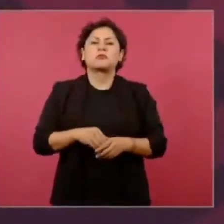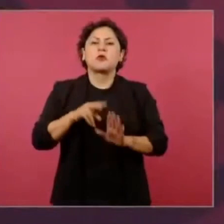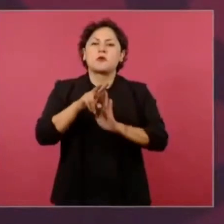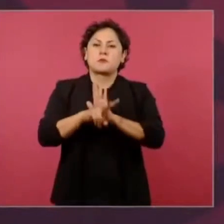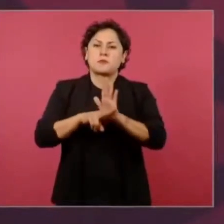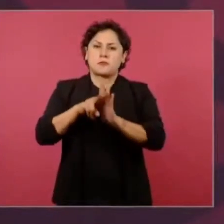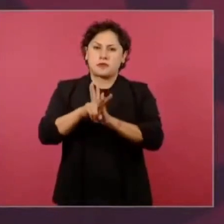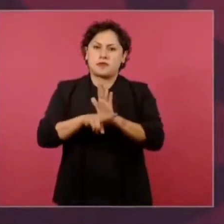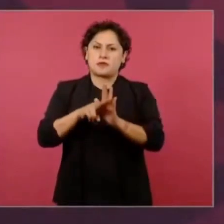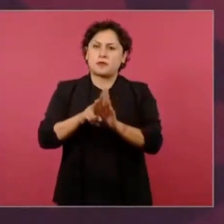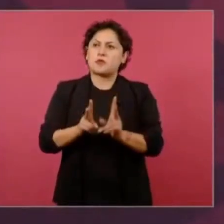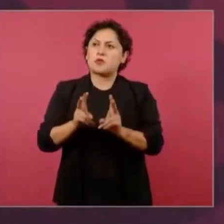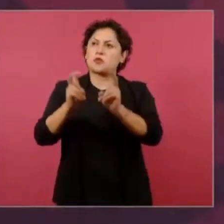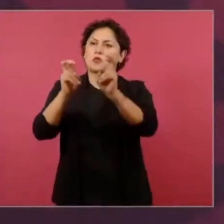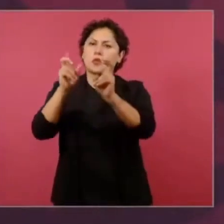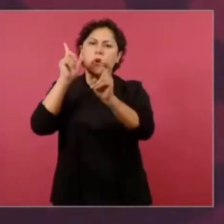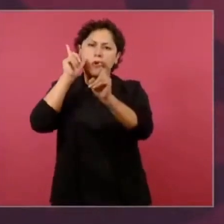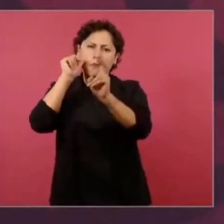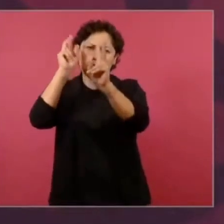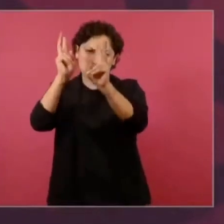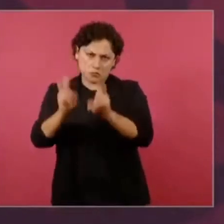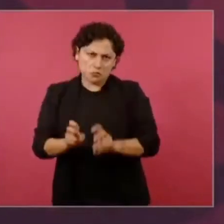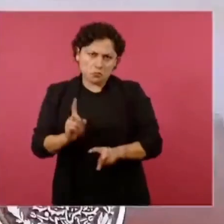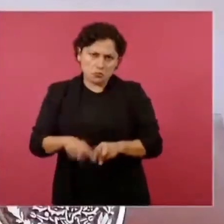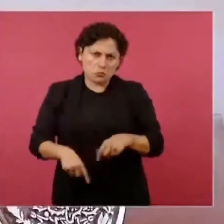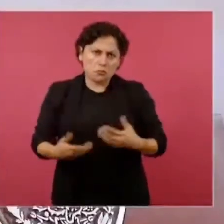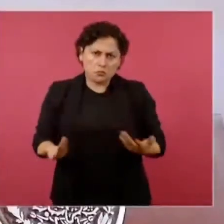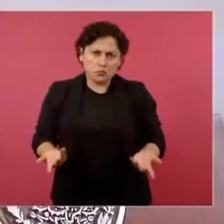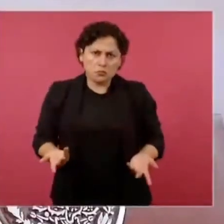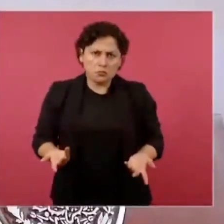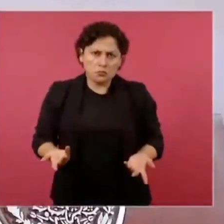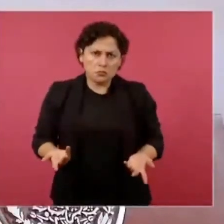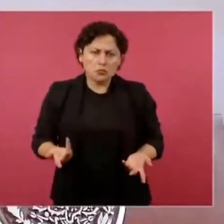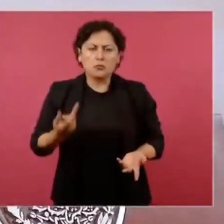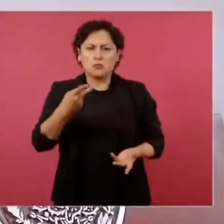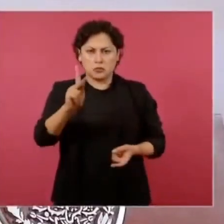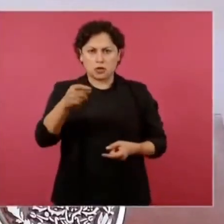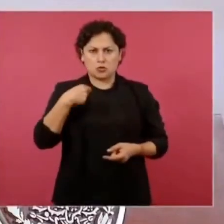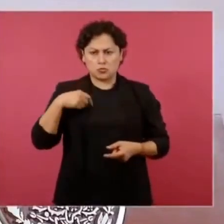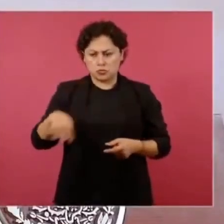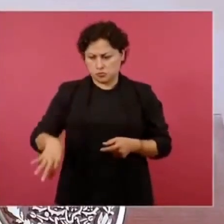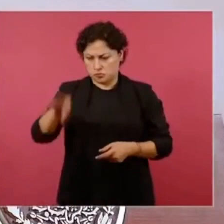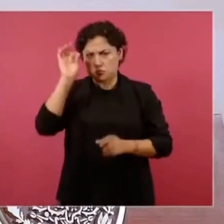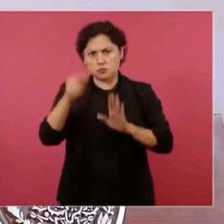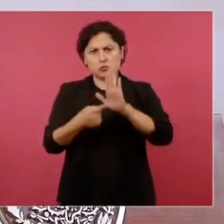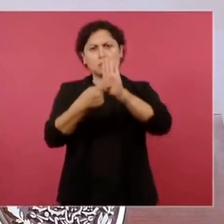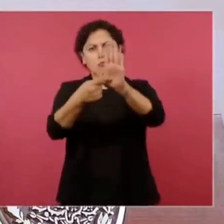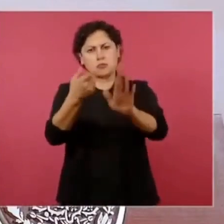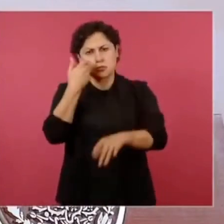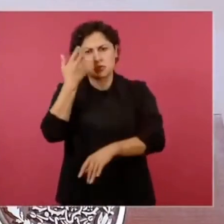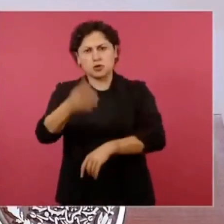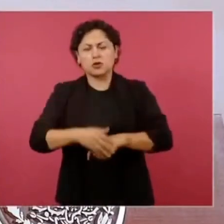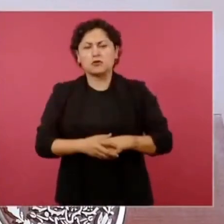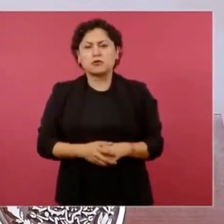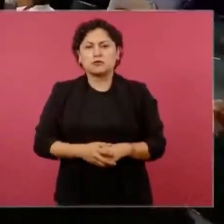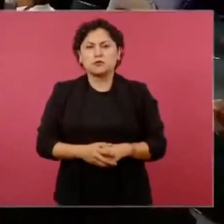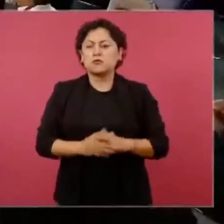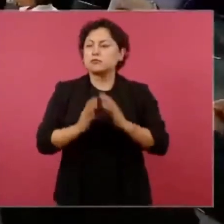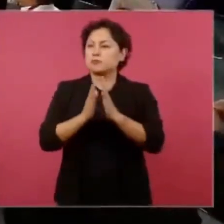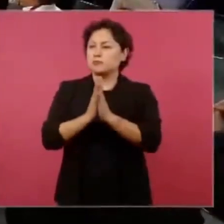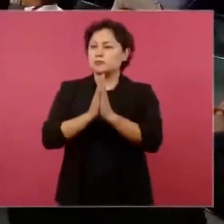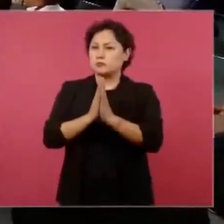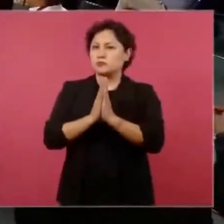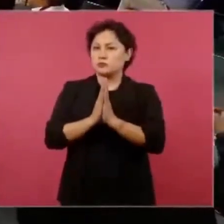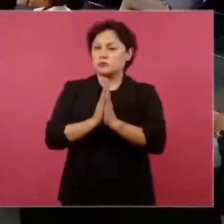mañana la conferencia, ¿no? Pero sí lo quiero mostrar. ¿Por qué no pones lo que... No